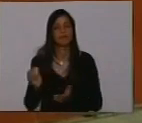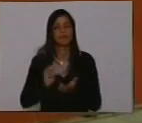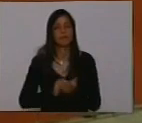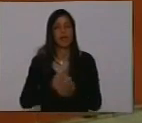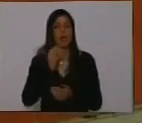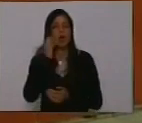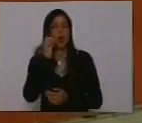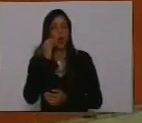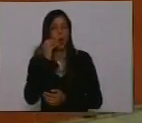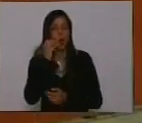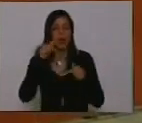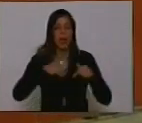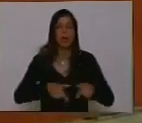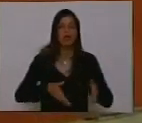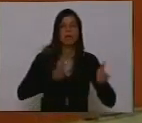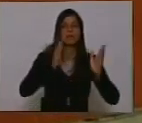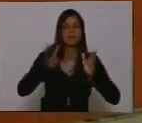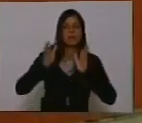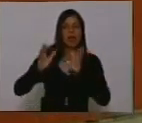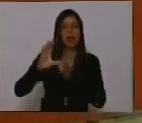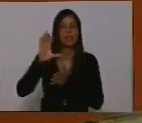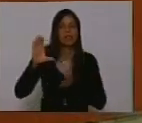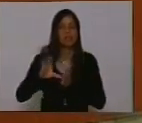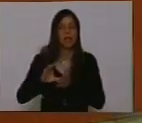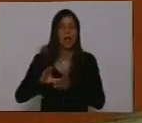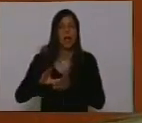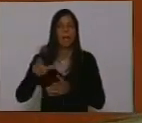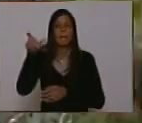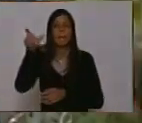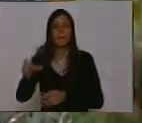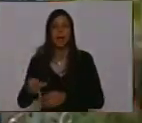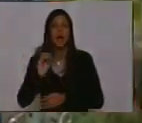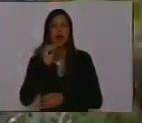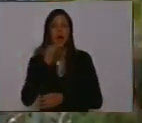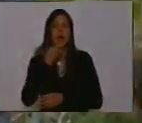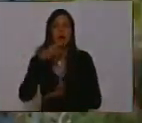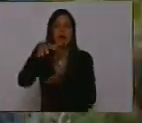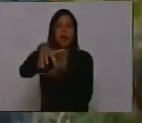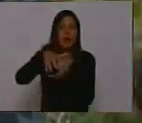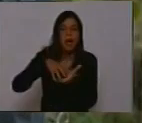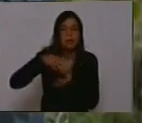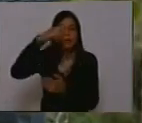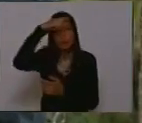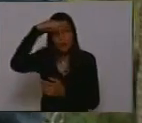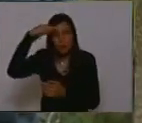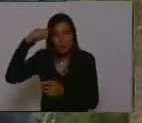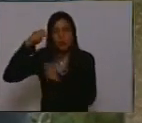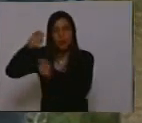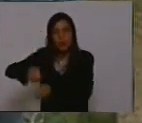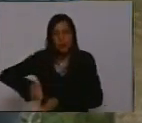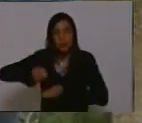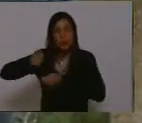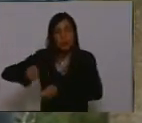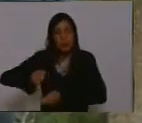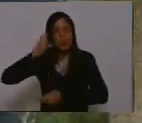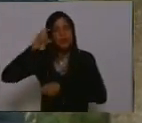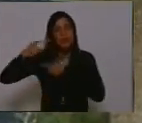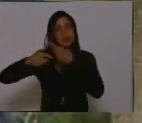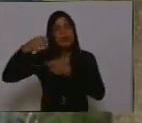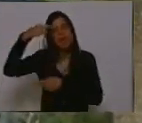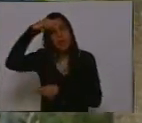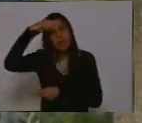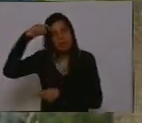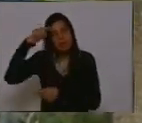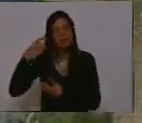urbano. Pero ¿quién reivindica al joven campesino? Al joven que da una batalla en todos y cada uno de sus